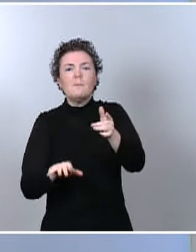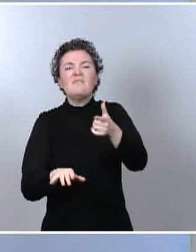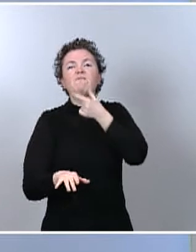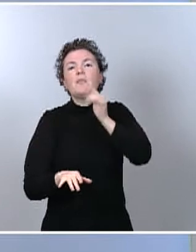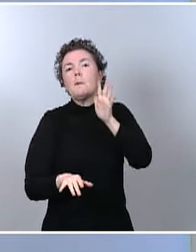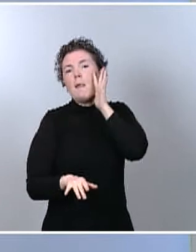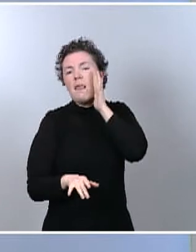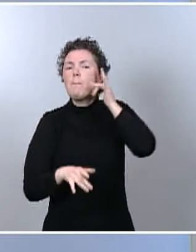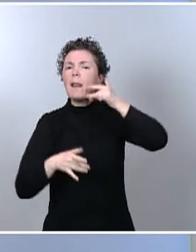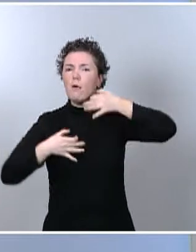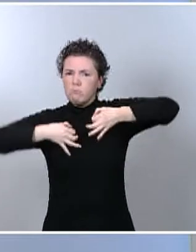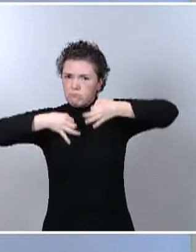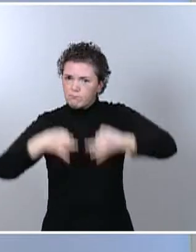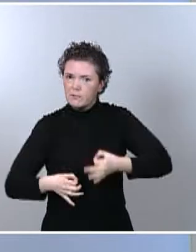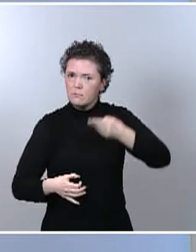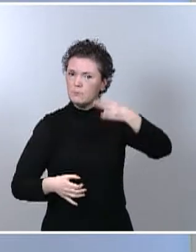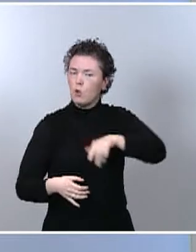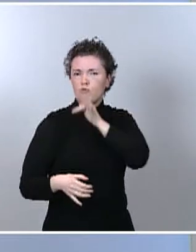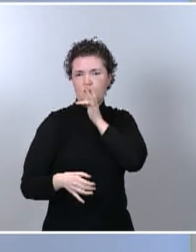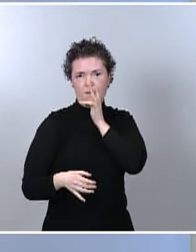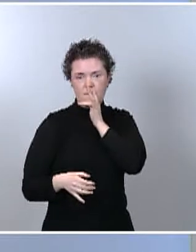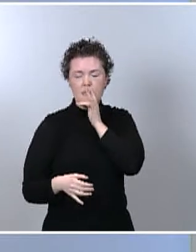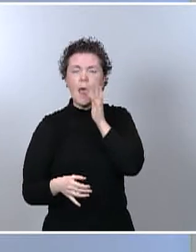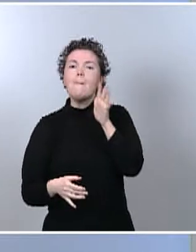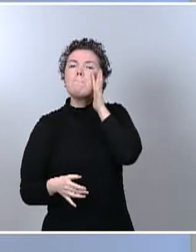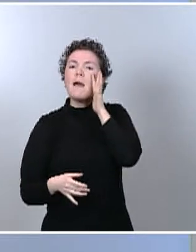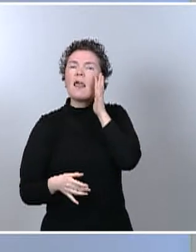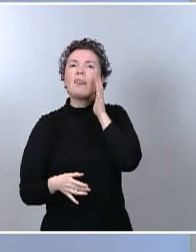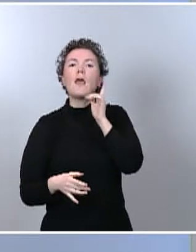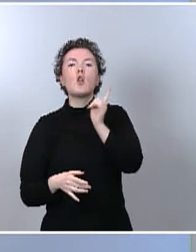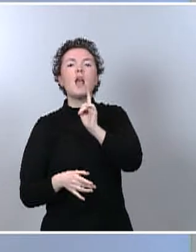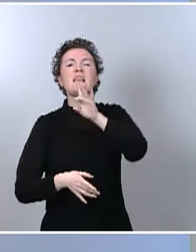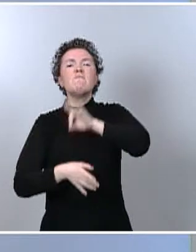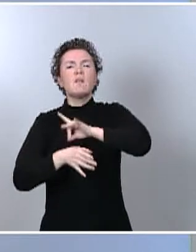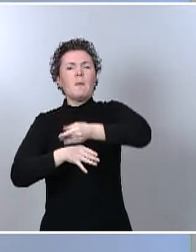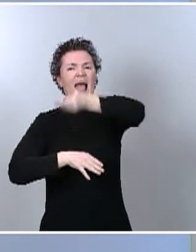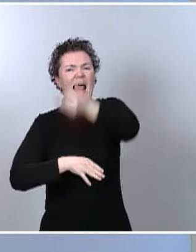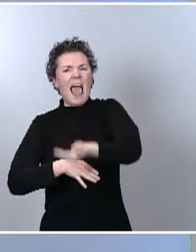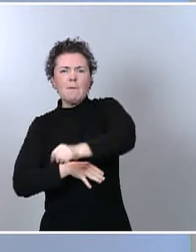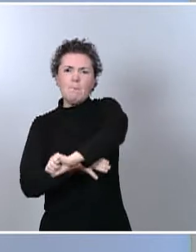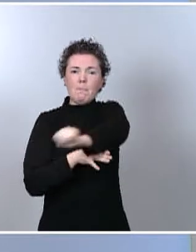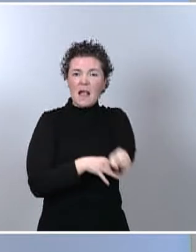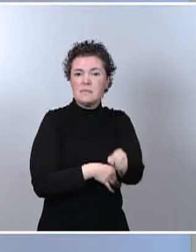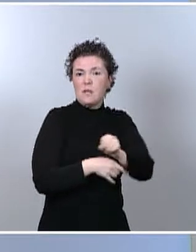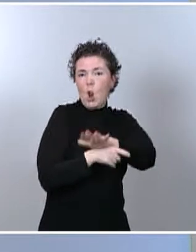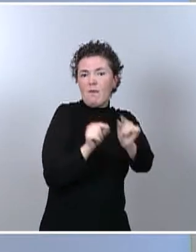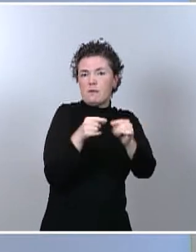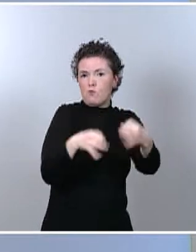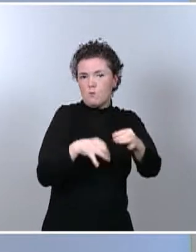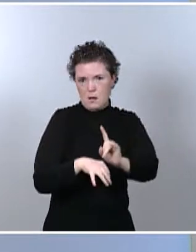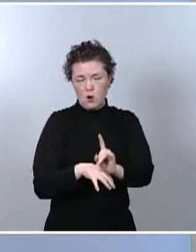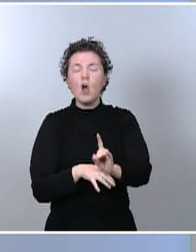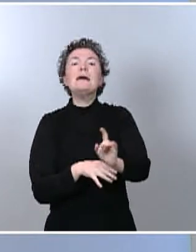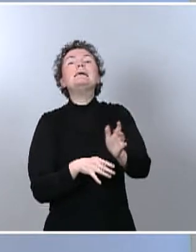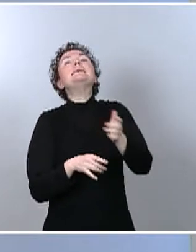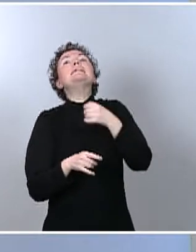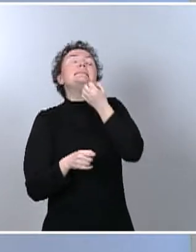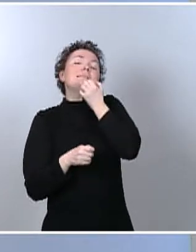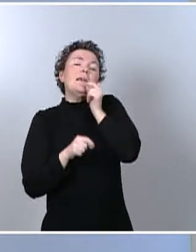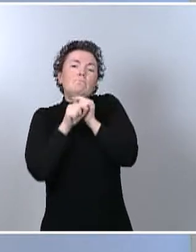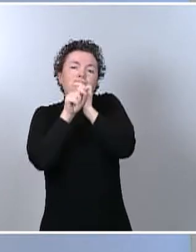lo que sí que parece es que no esté causando enfermedad más grave, aunque evidentemente si es una cepa más transmisible acabará teniendo